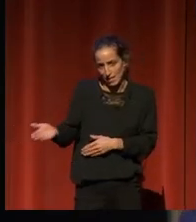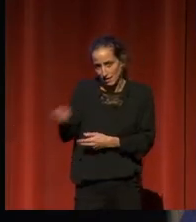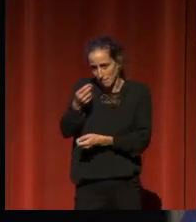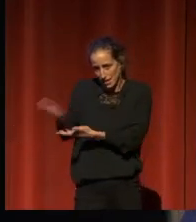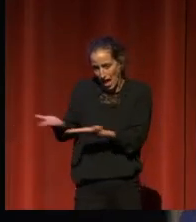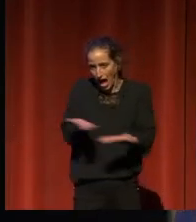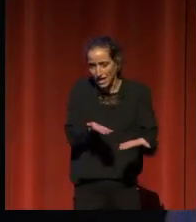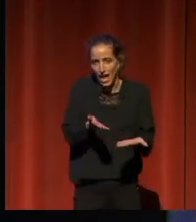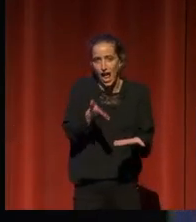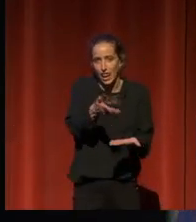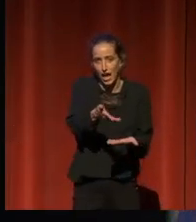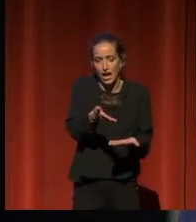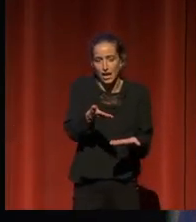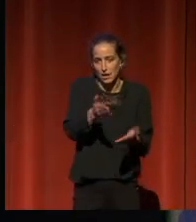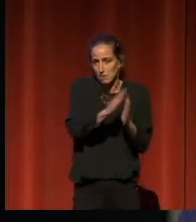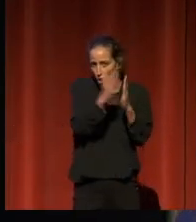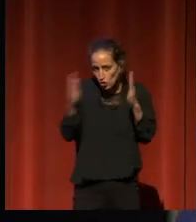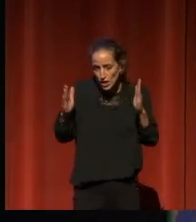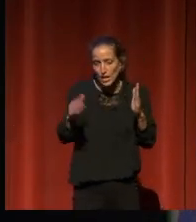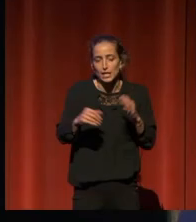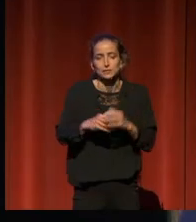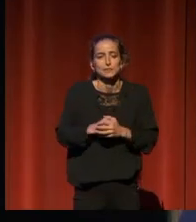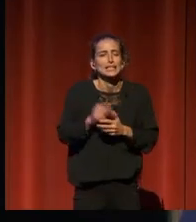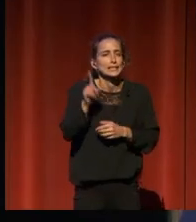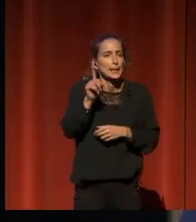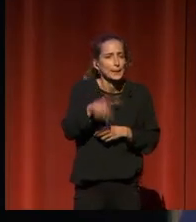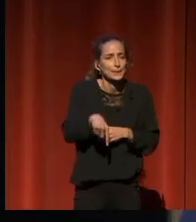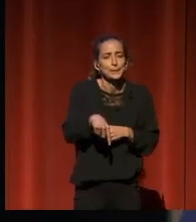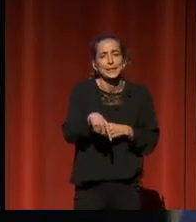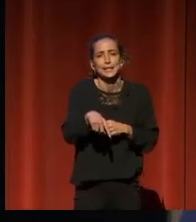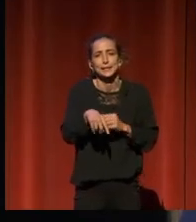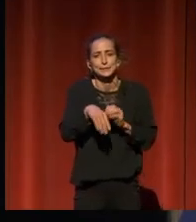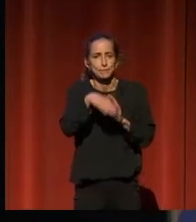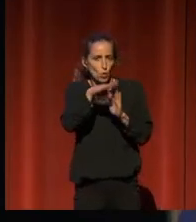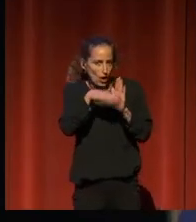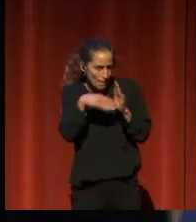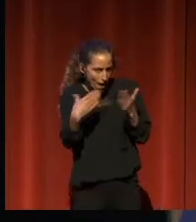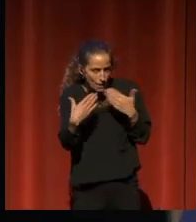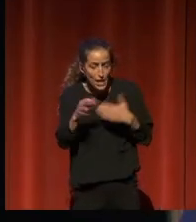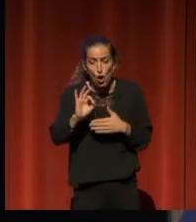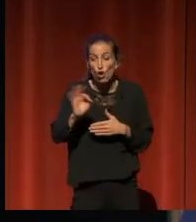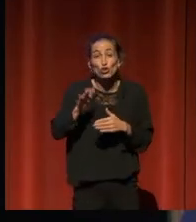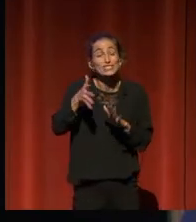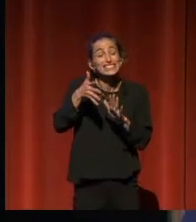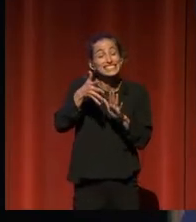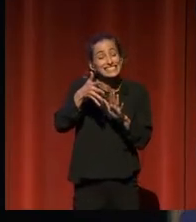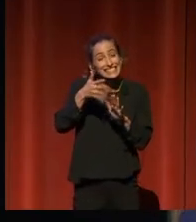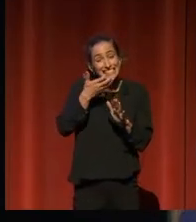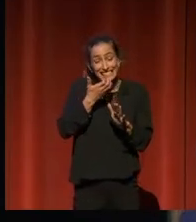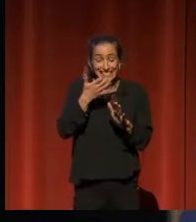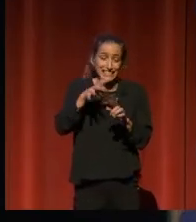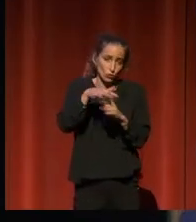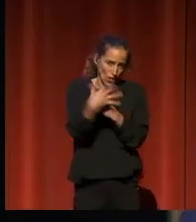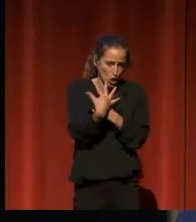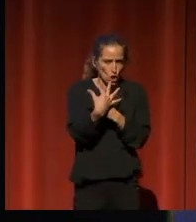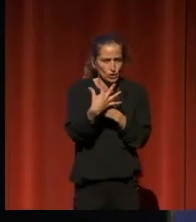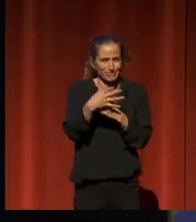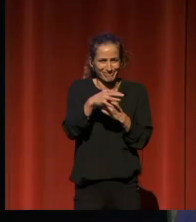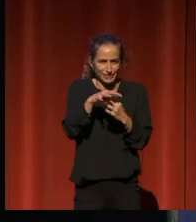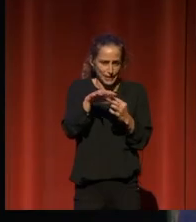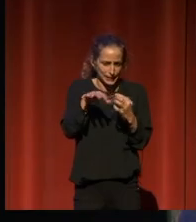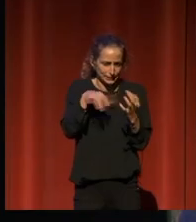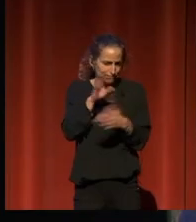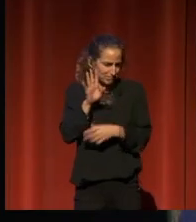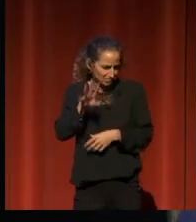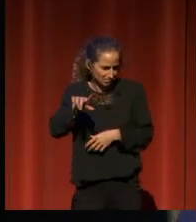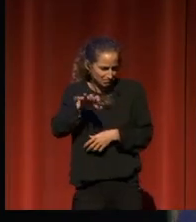eh hablar de los programas o cuando hay una situación de tráfico en el barrio Estos son pequeños pasos